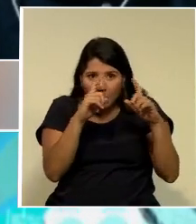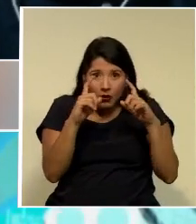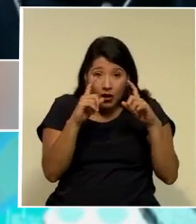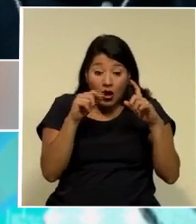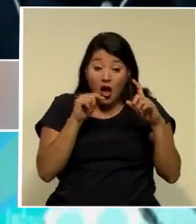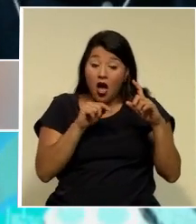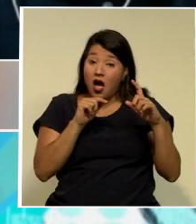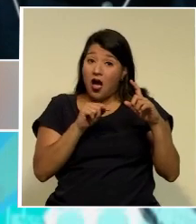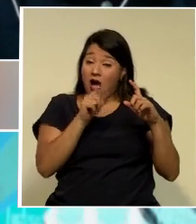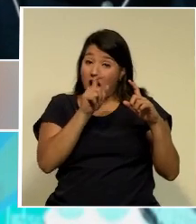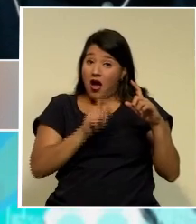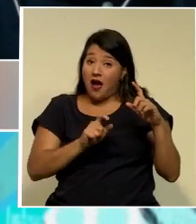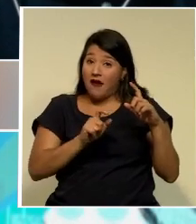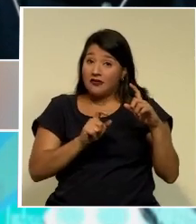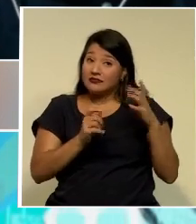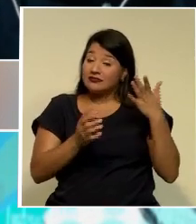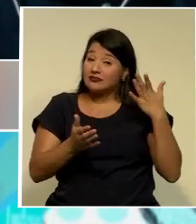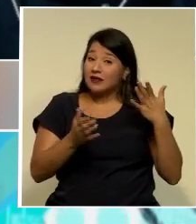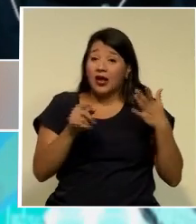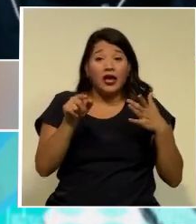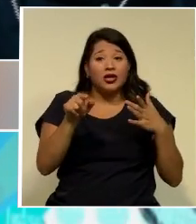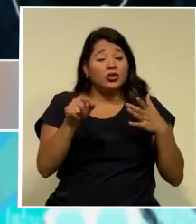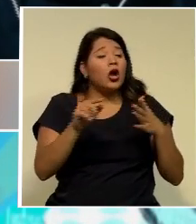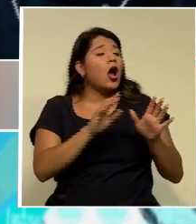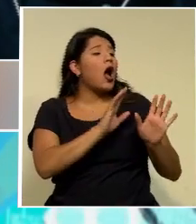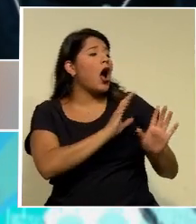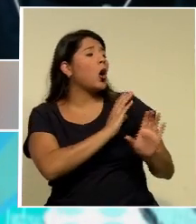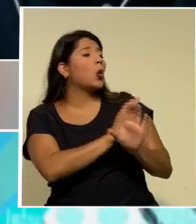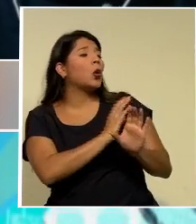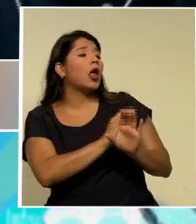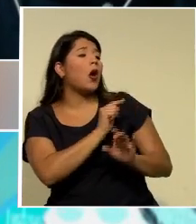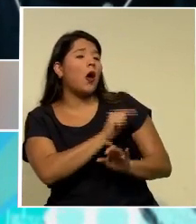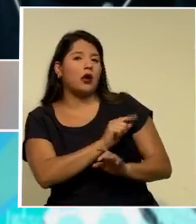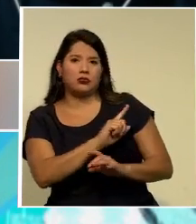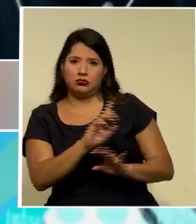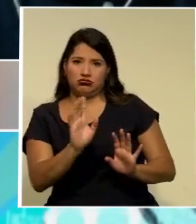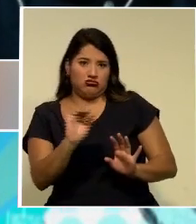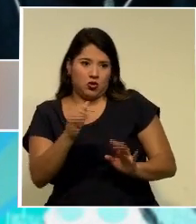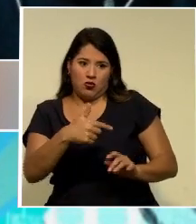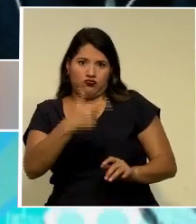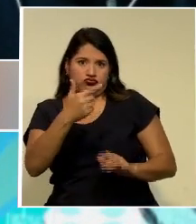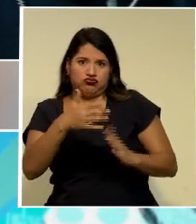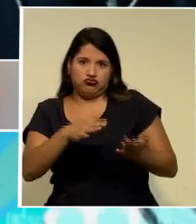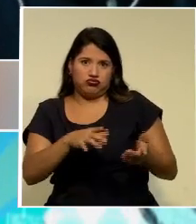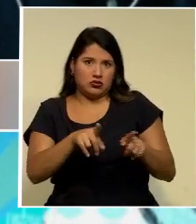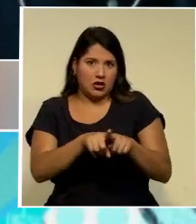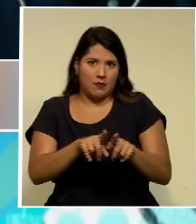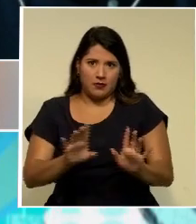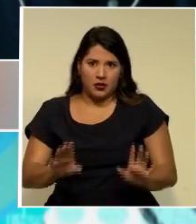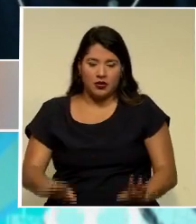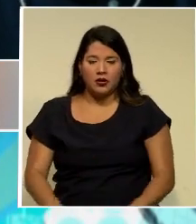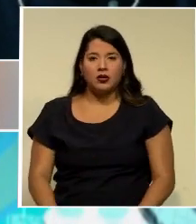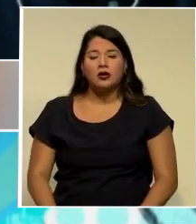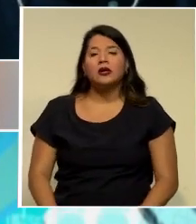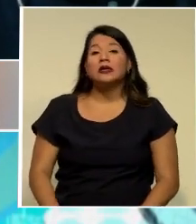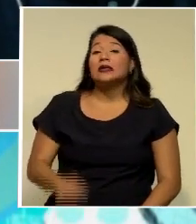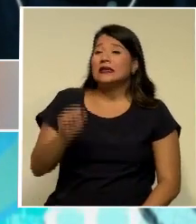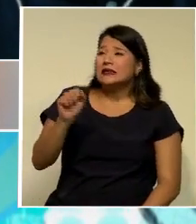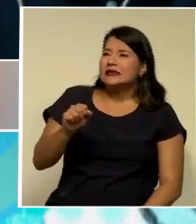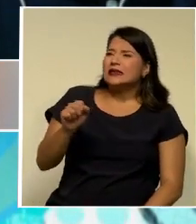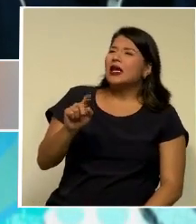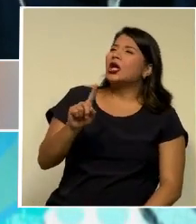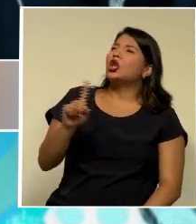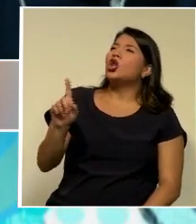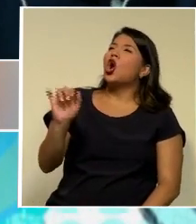haya ningún escrúpulo en dispararle también. Sí, además de que, digamos, no es como en